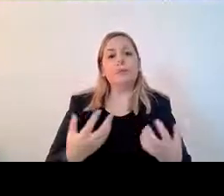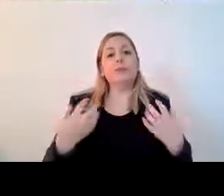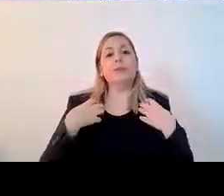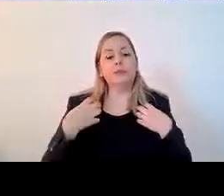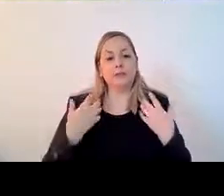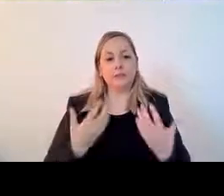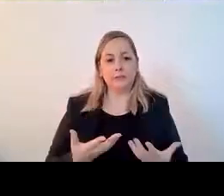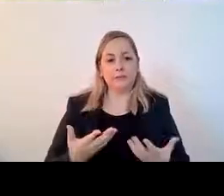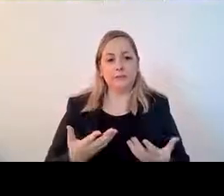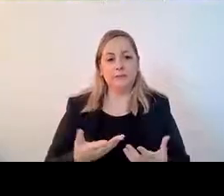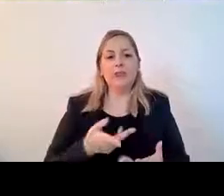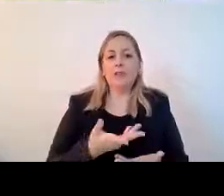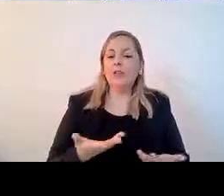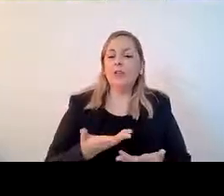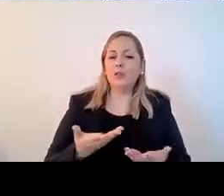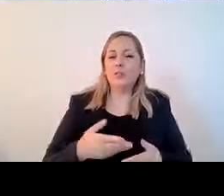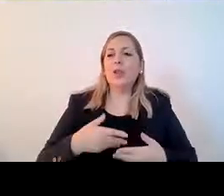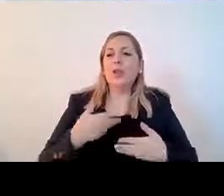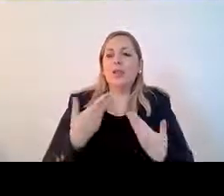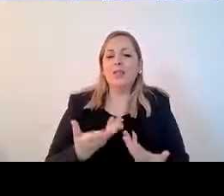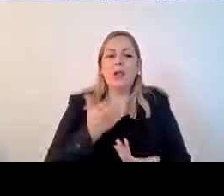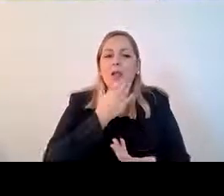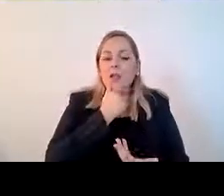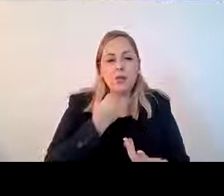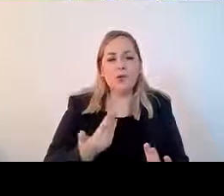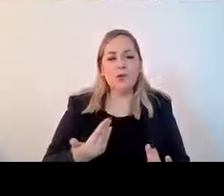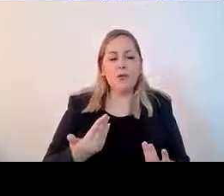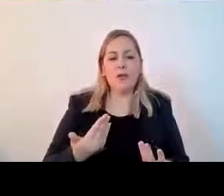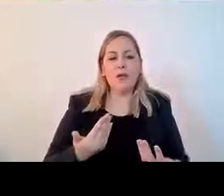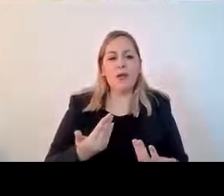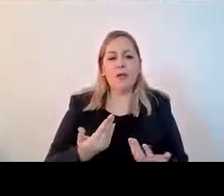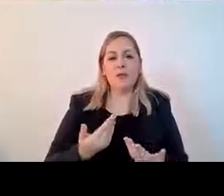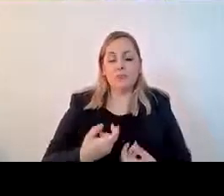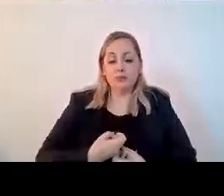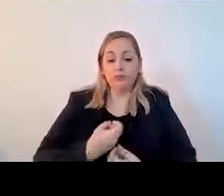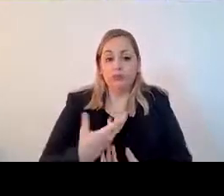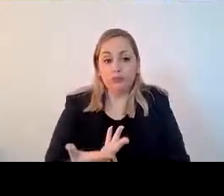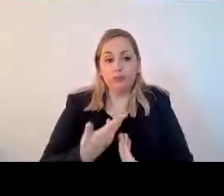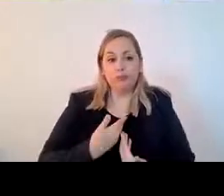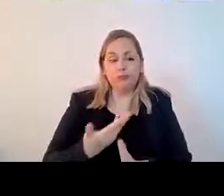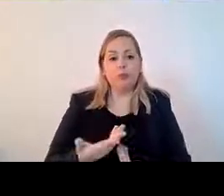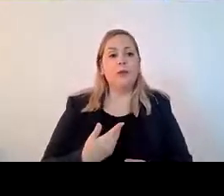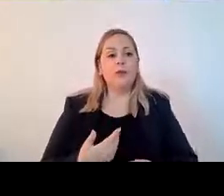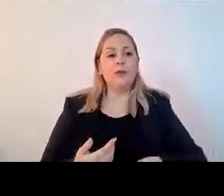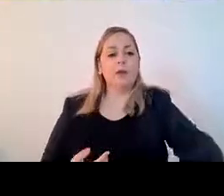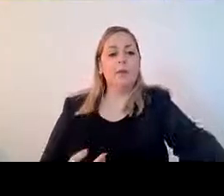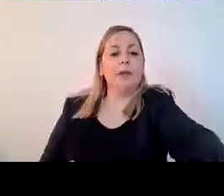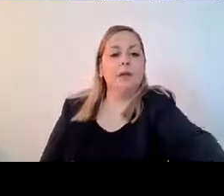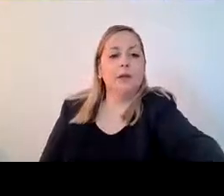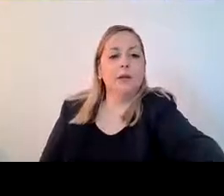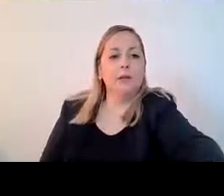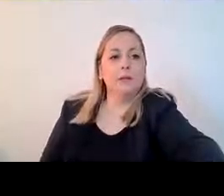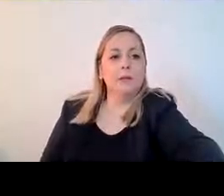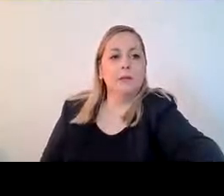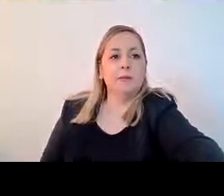reciprocidad. Esto les produce, no existe la reciprocidad para este grupo de